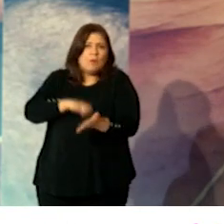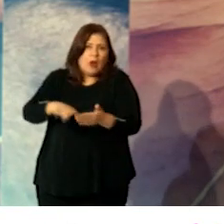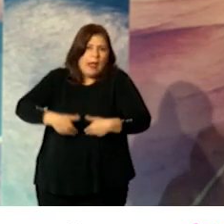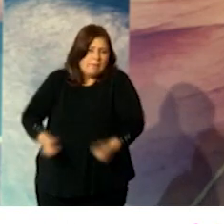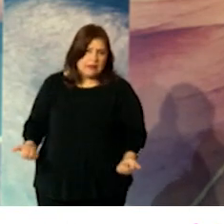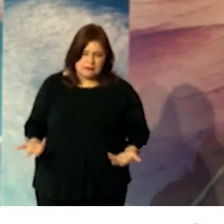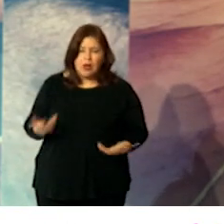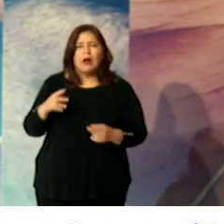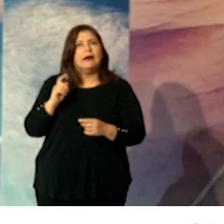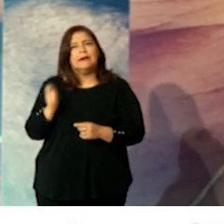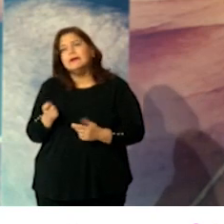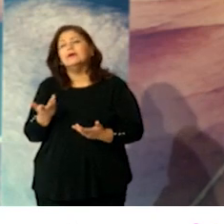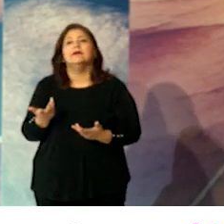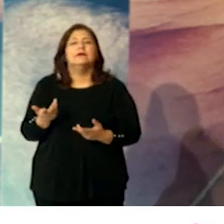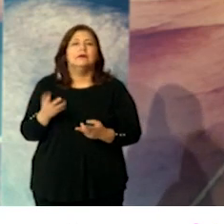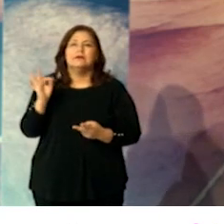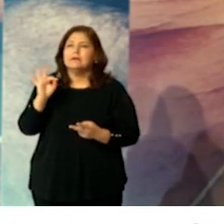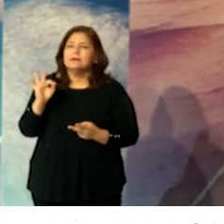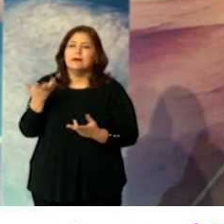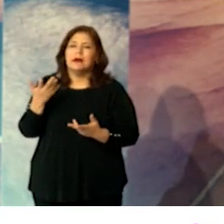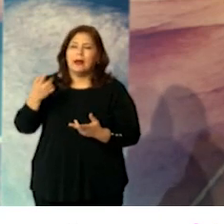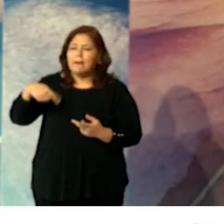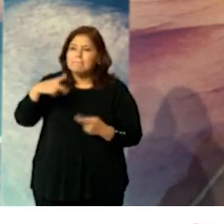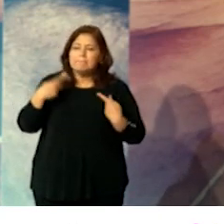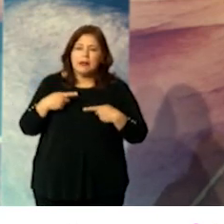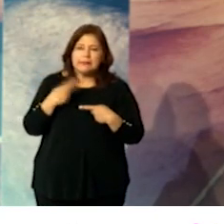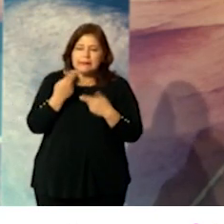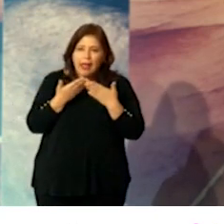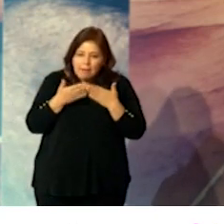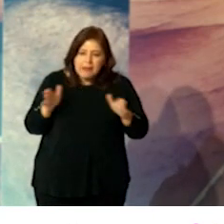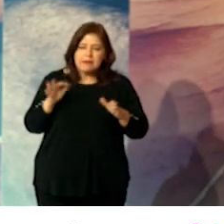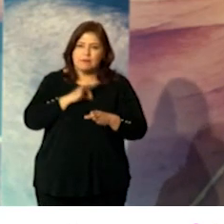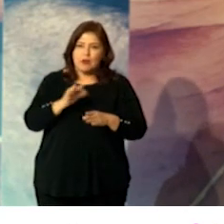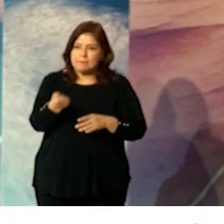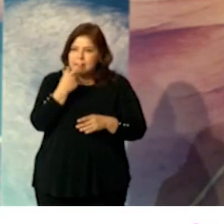¿Quién necesita tener acceso a una medicina? Es urgente.